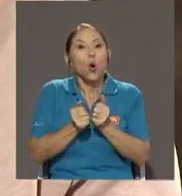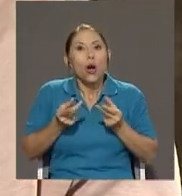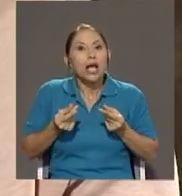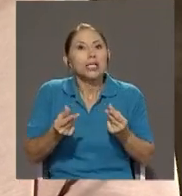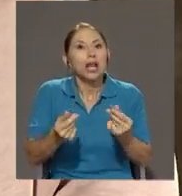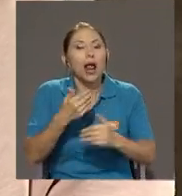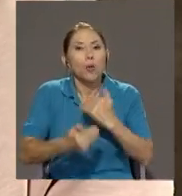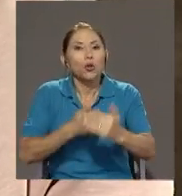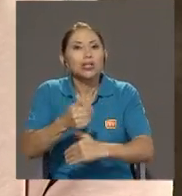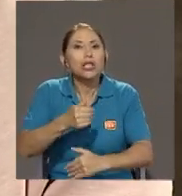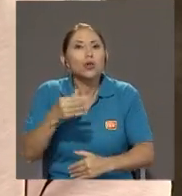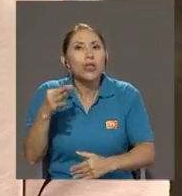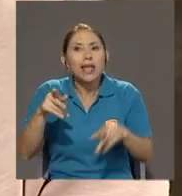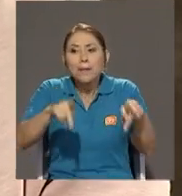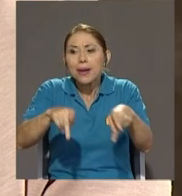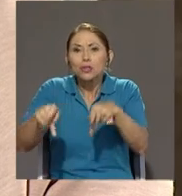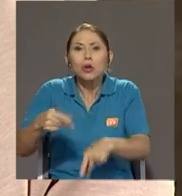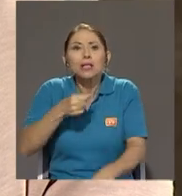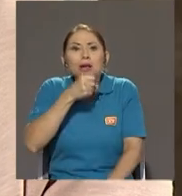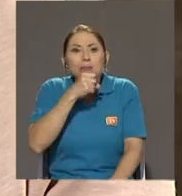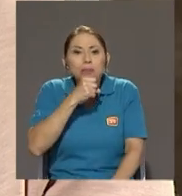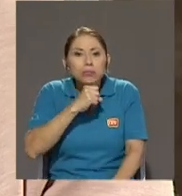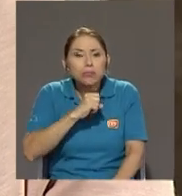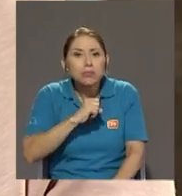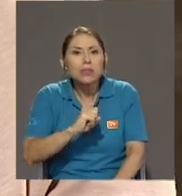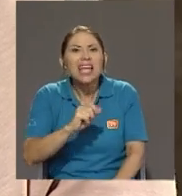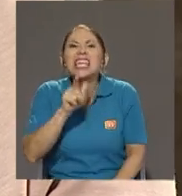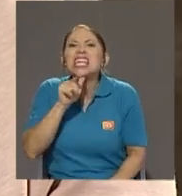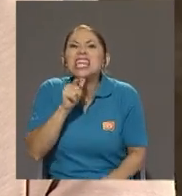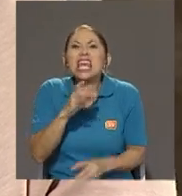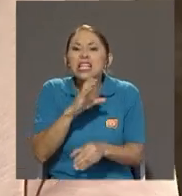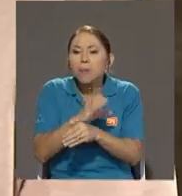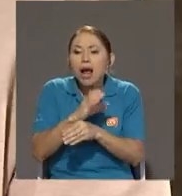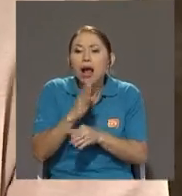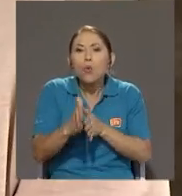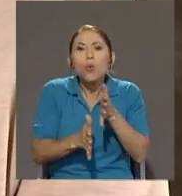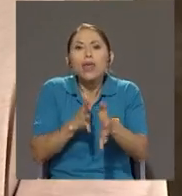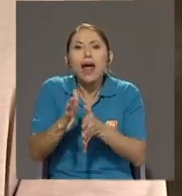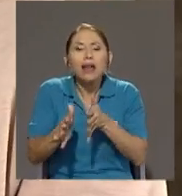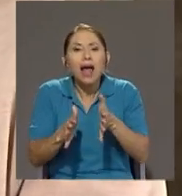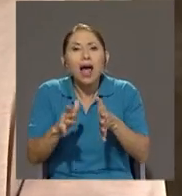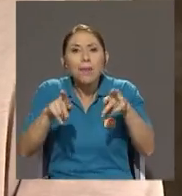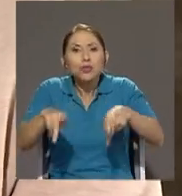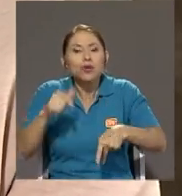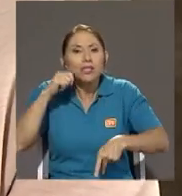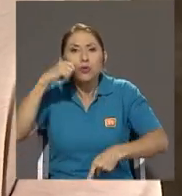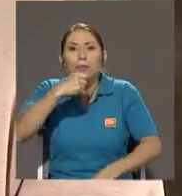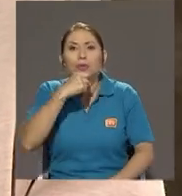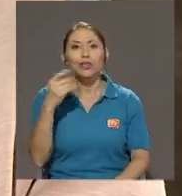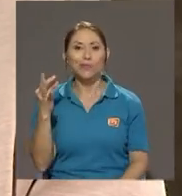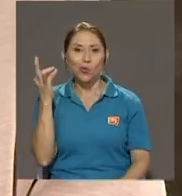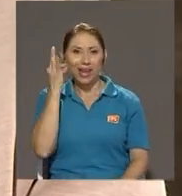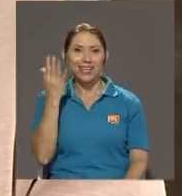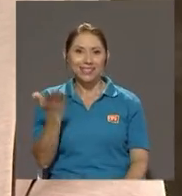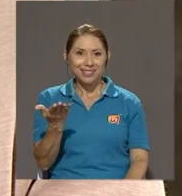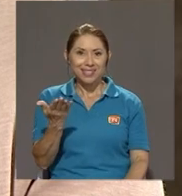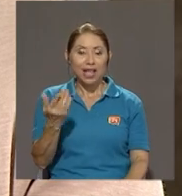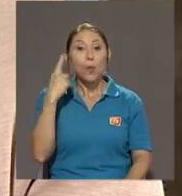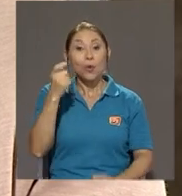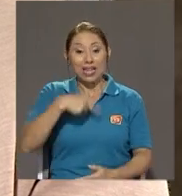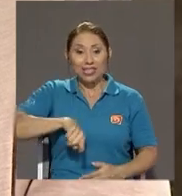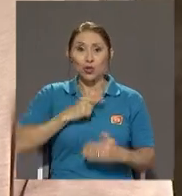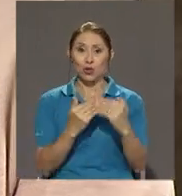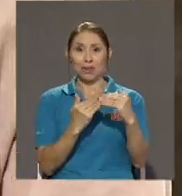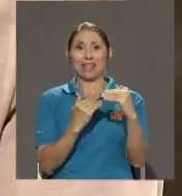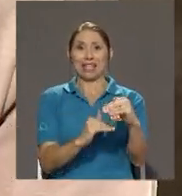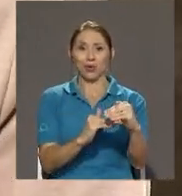envejecimiento, ¿quiénes van a ser los que van a cuidar a los adultos mayores? Mujeres, porque si tenemos limitaciones en redes de cuidado